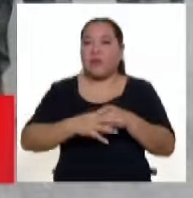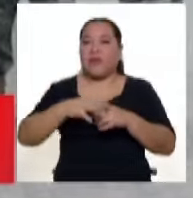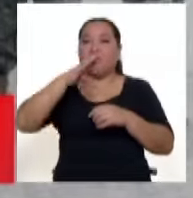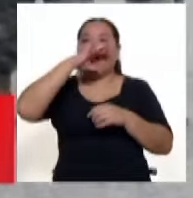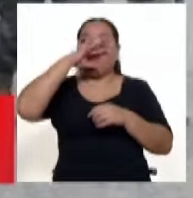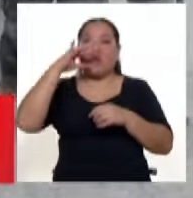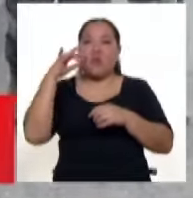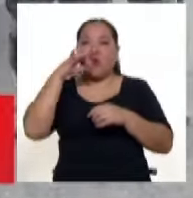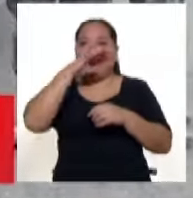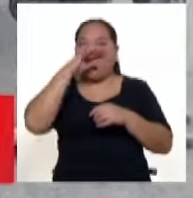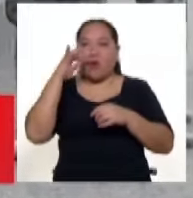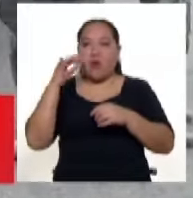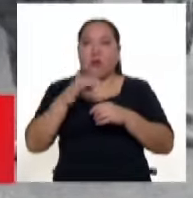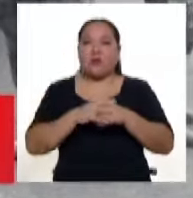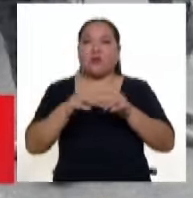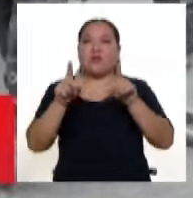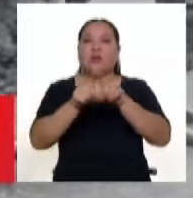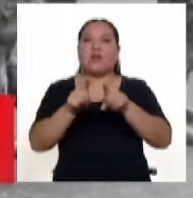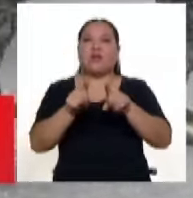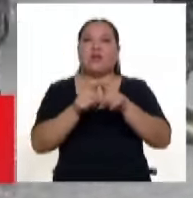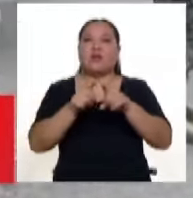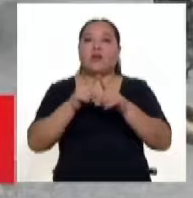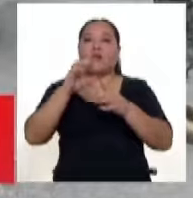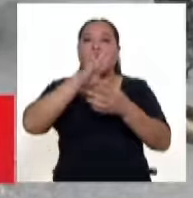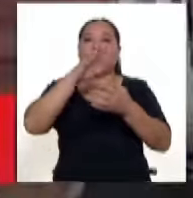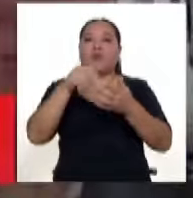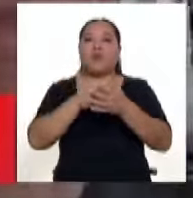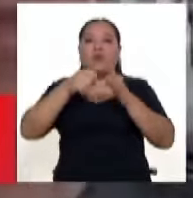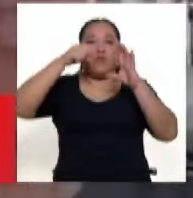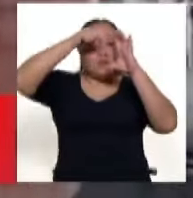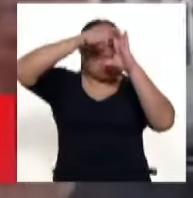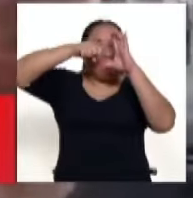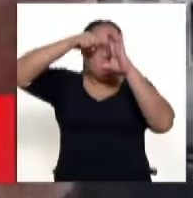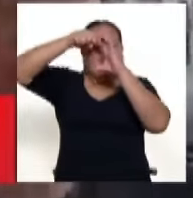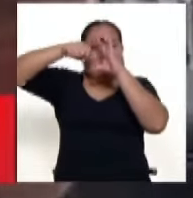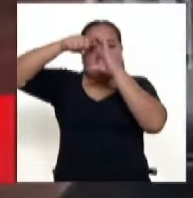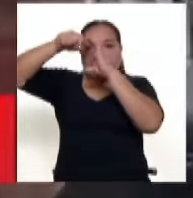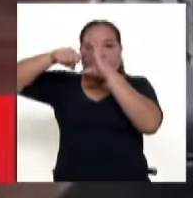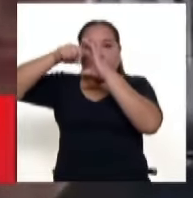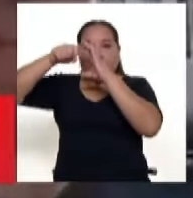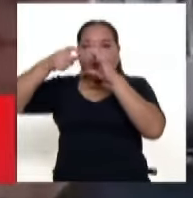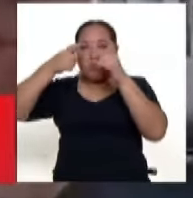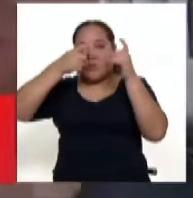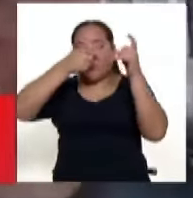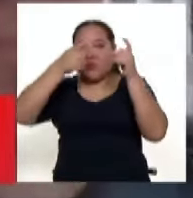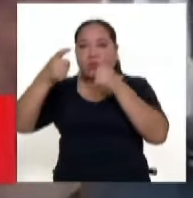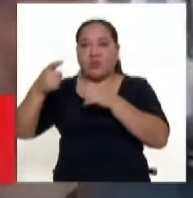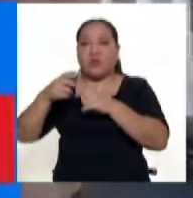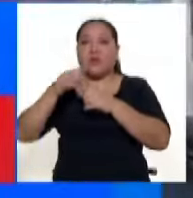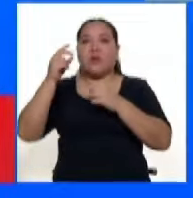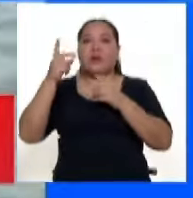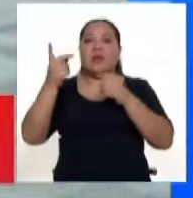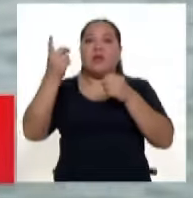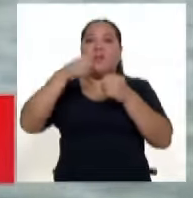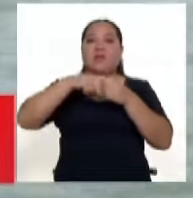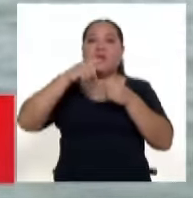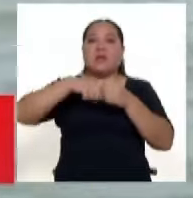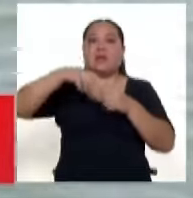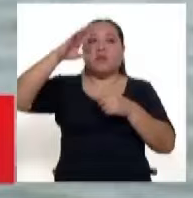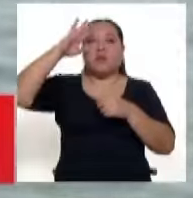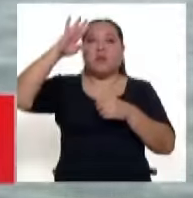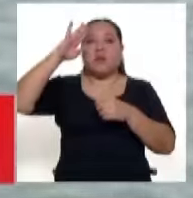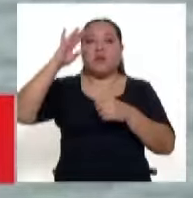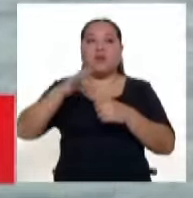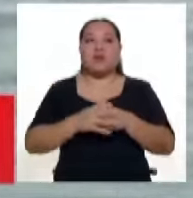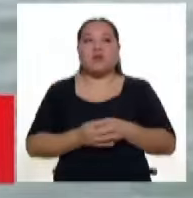droga. Adicional a eso, ha tenido un sistema de cámaras, el cual monitoreaba la presencia policial. En